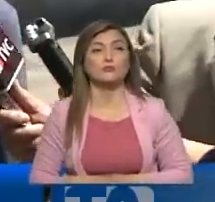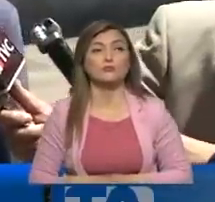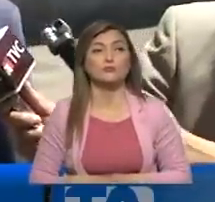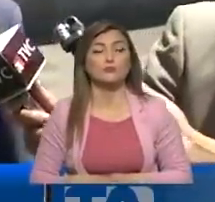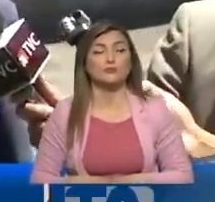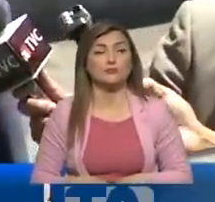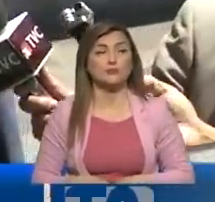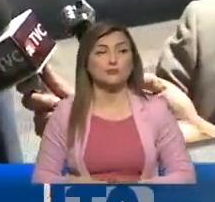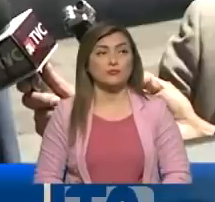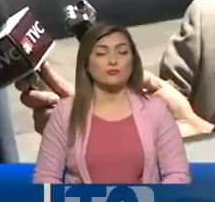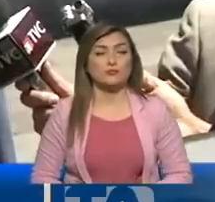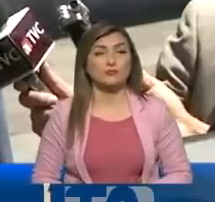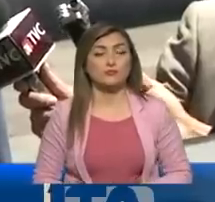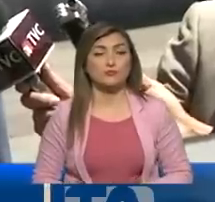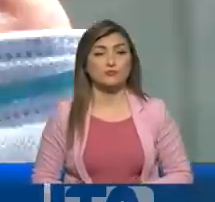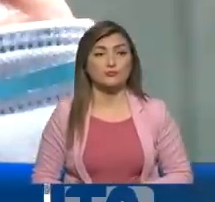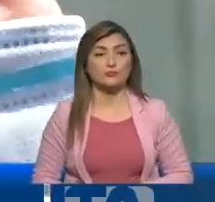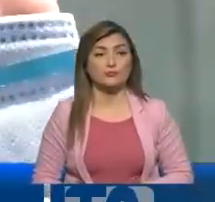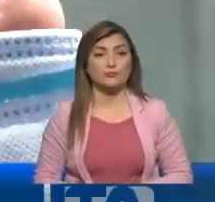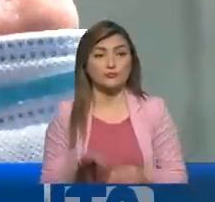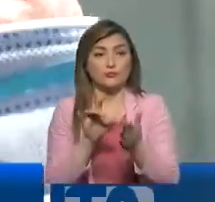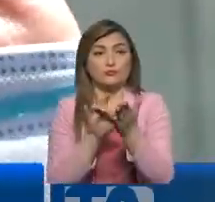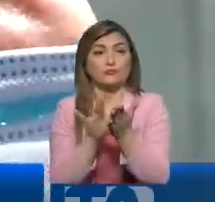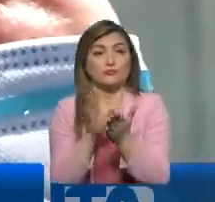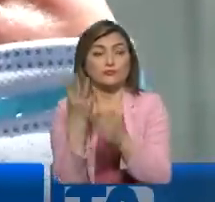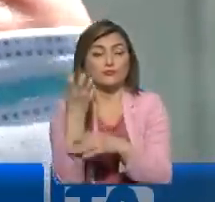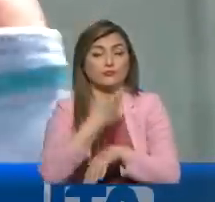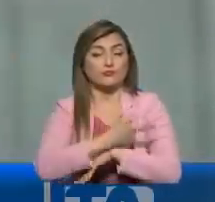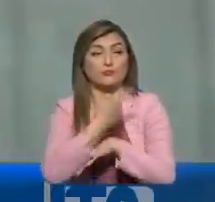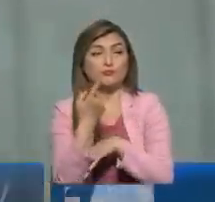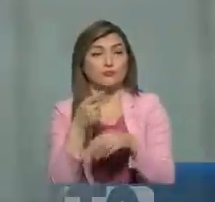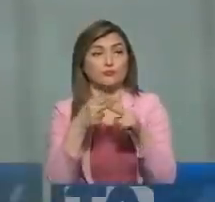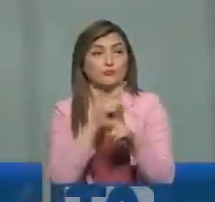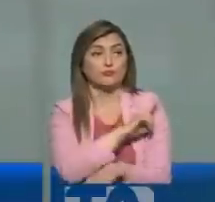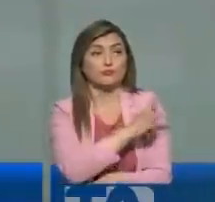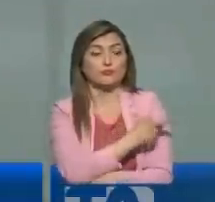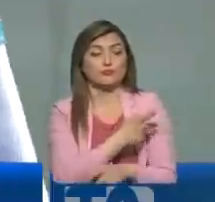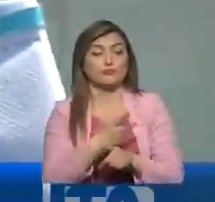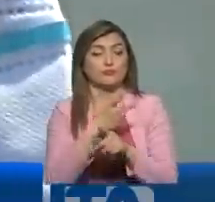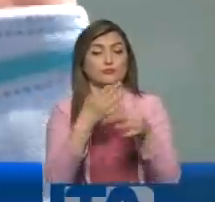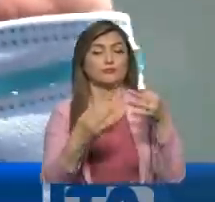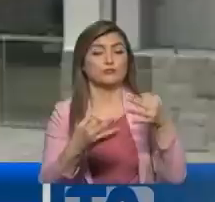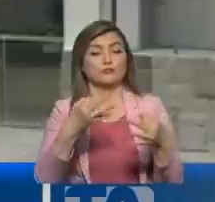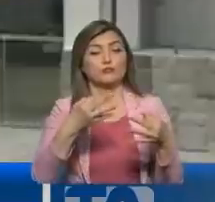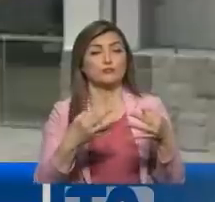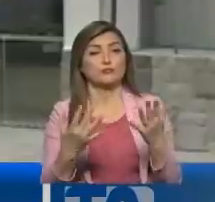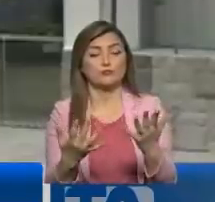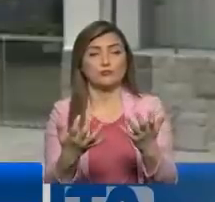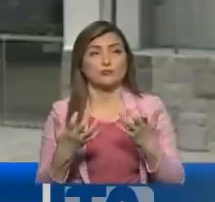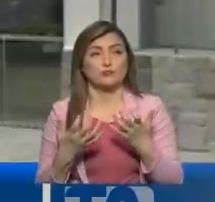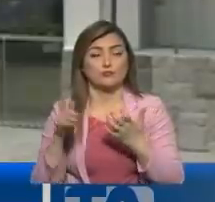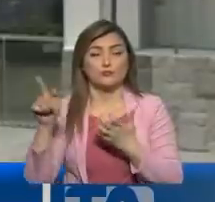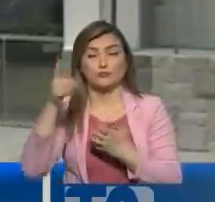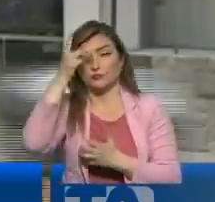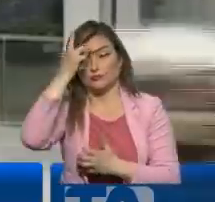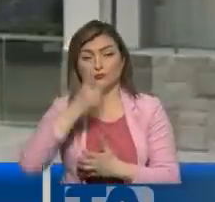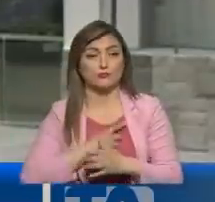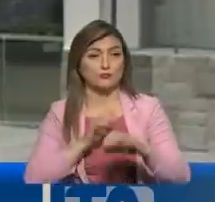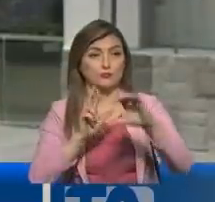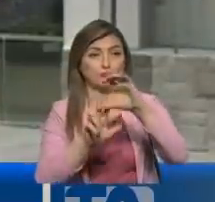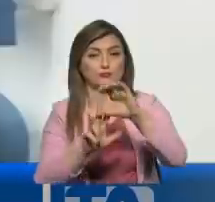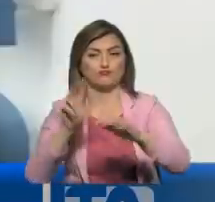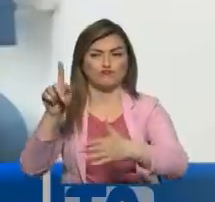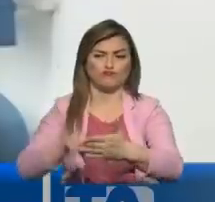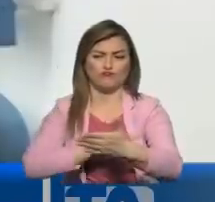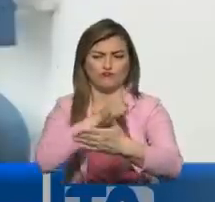días después de que fuera removido del cargo, el exvocal del Consejo de la Judicatura, Fausto Murillo, busca dejar sin efecto la resolución del Consejo